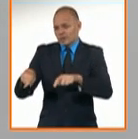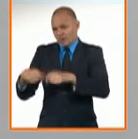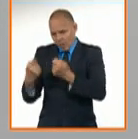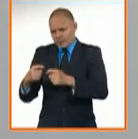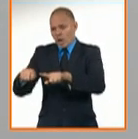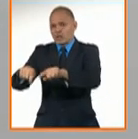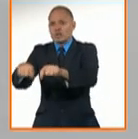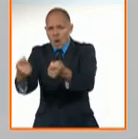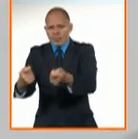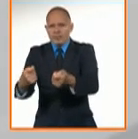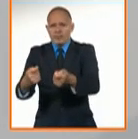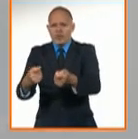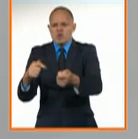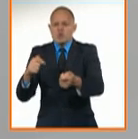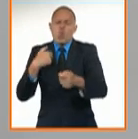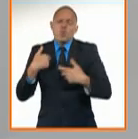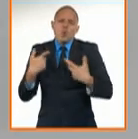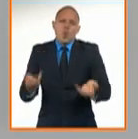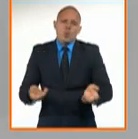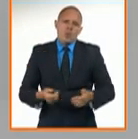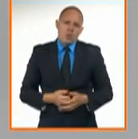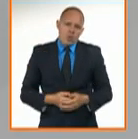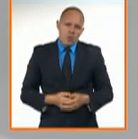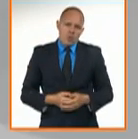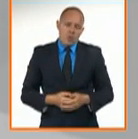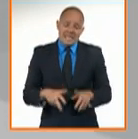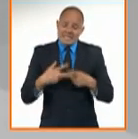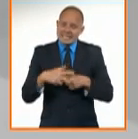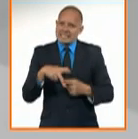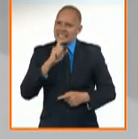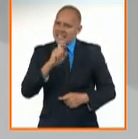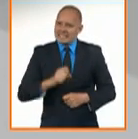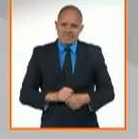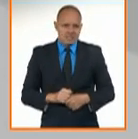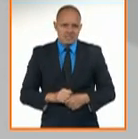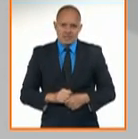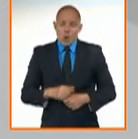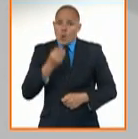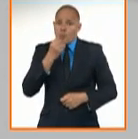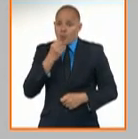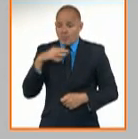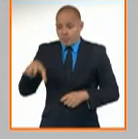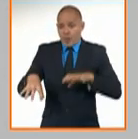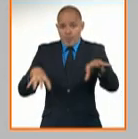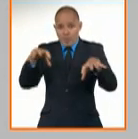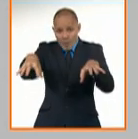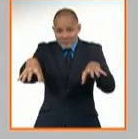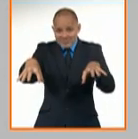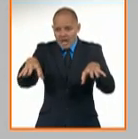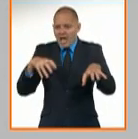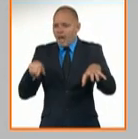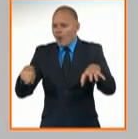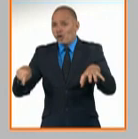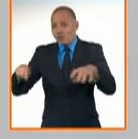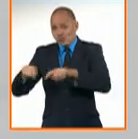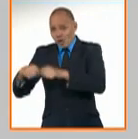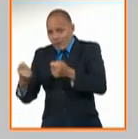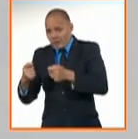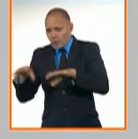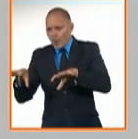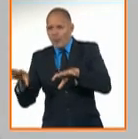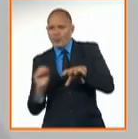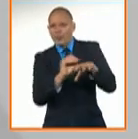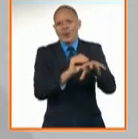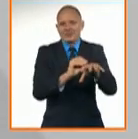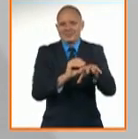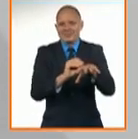de rotación no lo logras cumplir el sistema es una cosa viva si el sistema bético no es una cosa estática ustedes inclusive que nos ha pasado los últimos